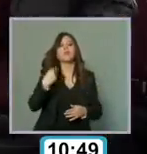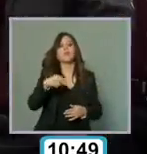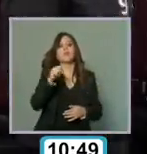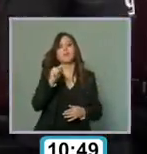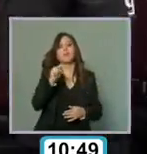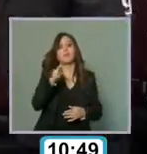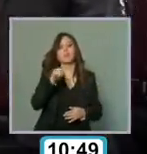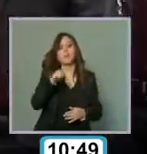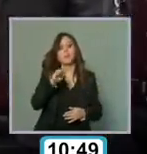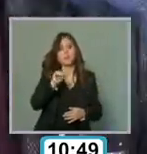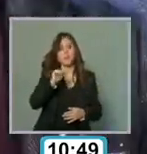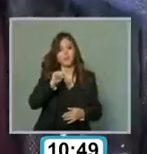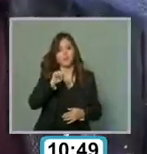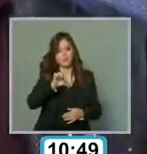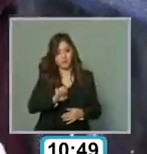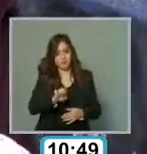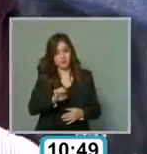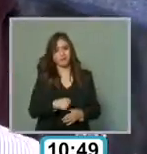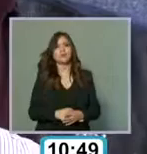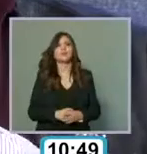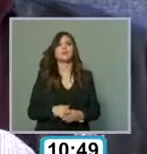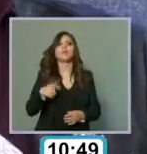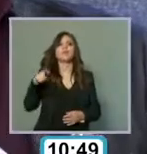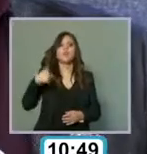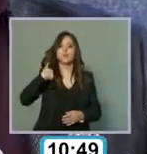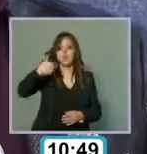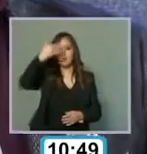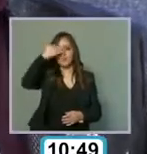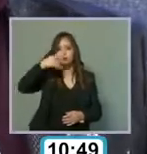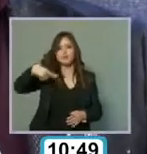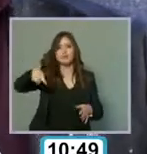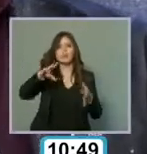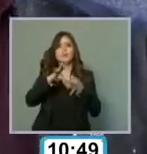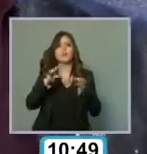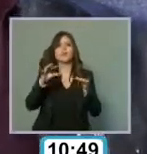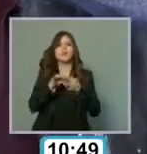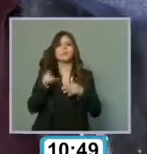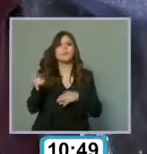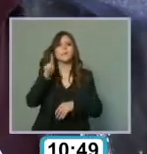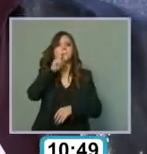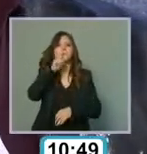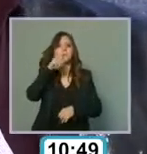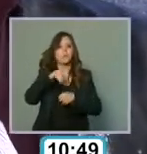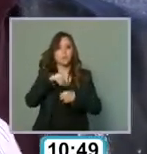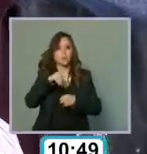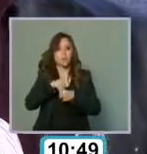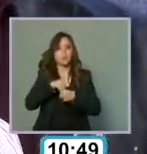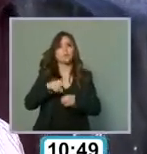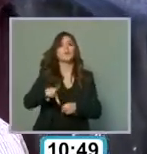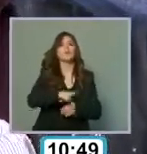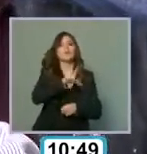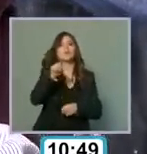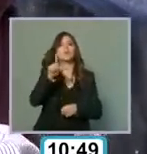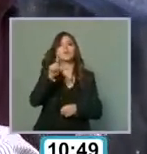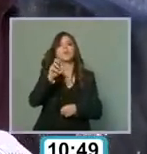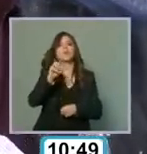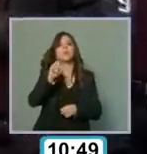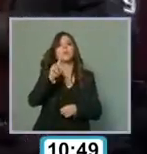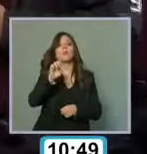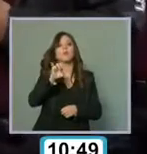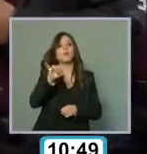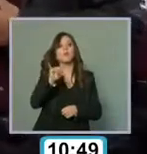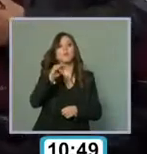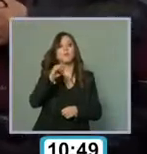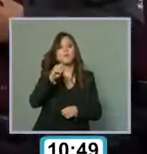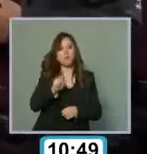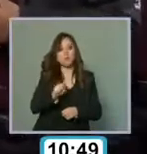rollo. Y después me estaban comentando, yo les voy a adelantar porque yo sé que ellos no quieren decir. Lo dejamos para nunca, va a ser el siguiente corte.